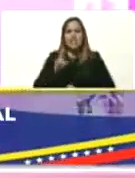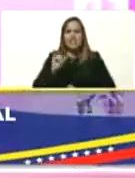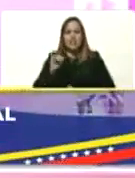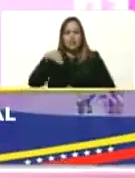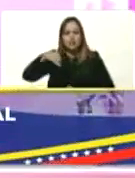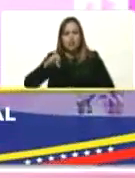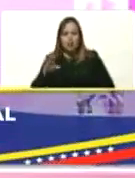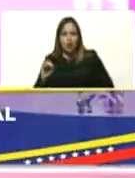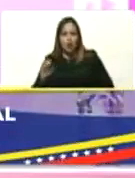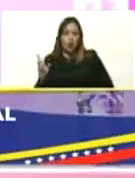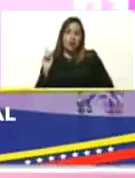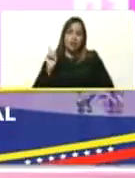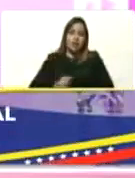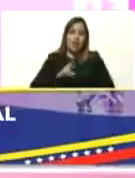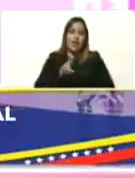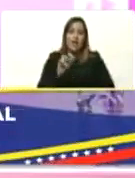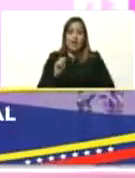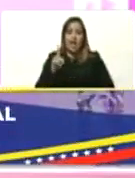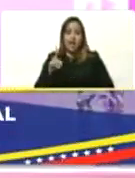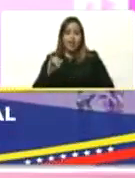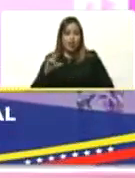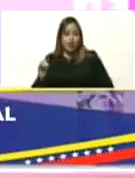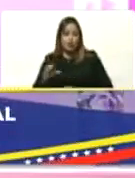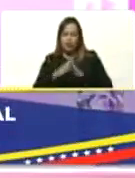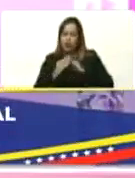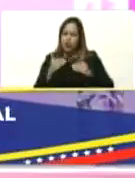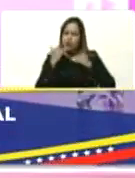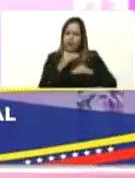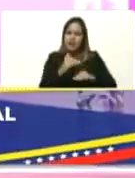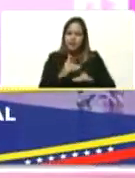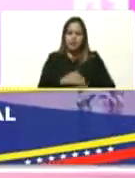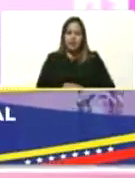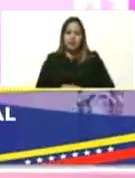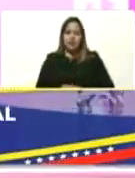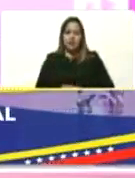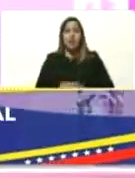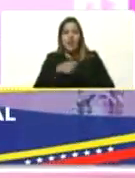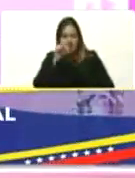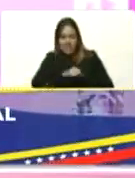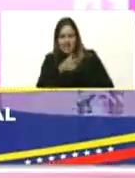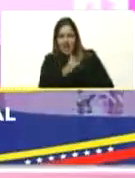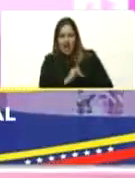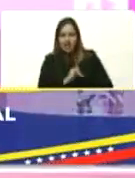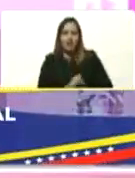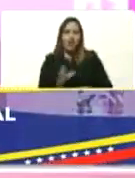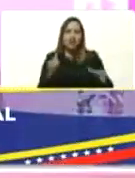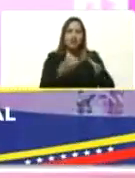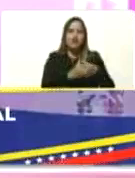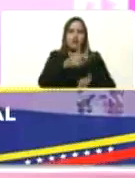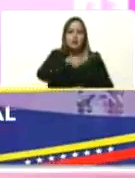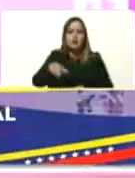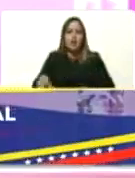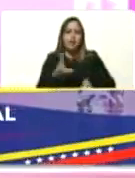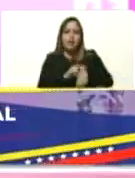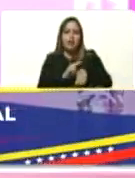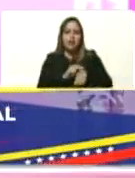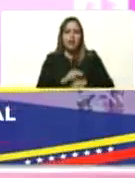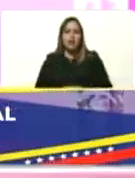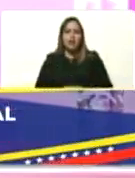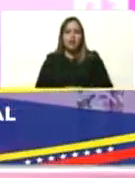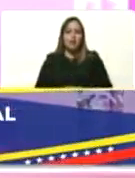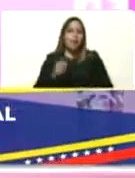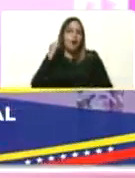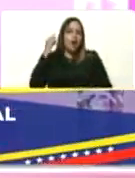todo nivel. ¿Con qué sí contamos? Con nuestro personal médico, nuestros guerreros y guerreras, a quien pido un aplauso